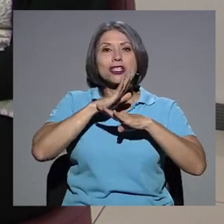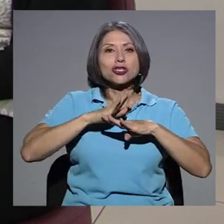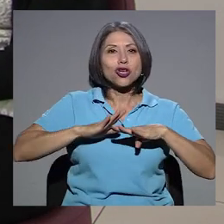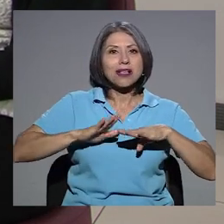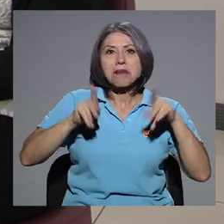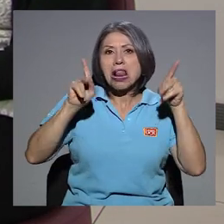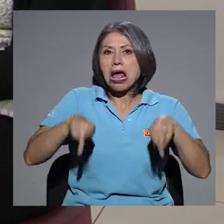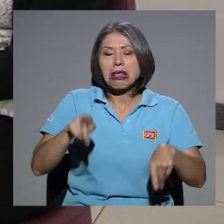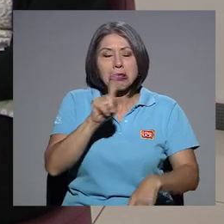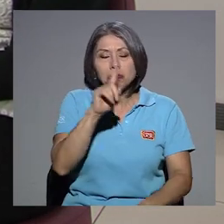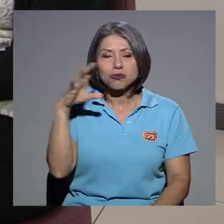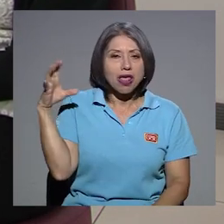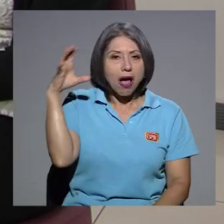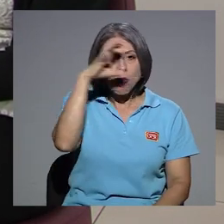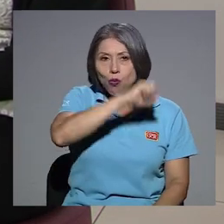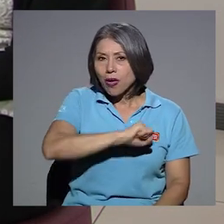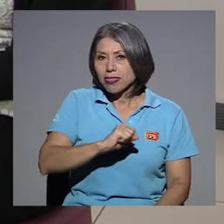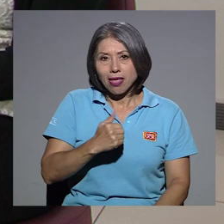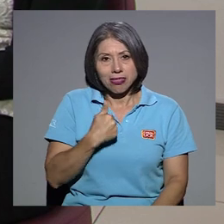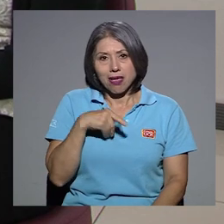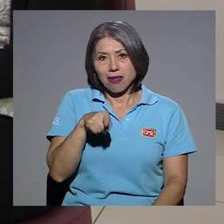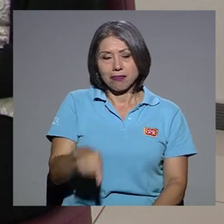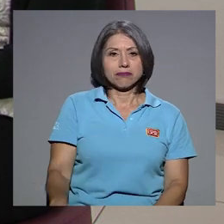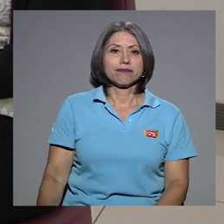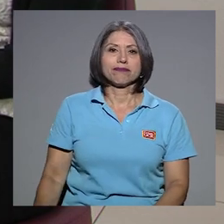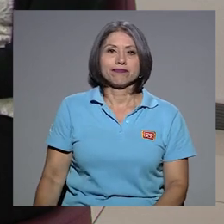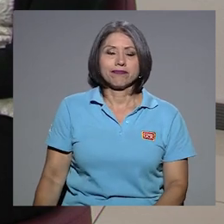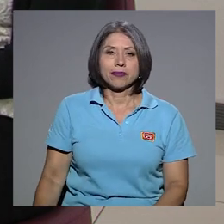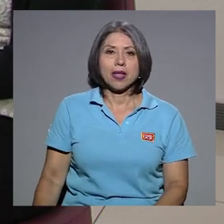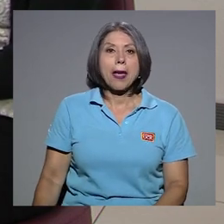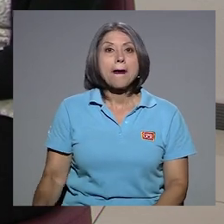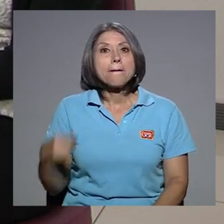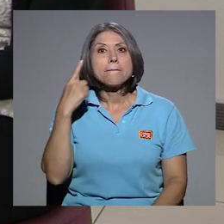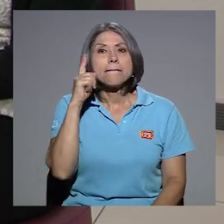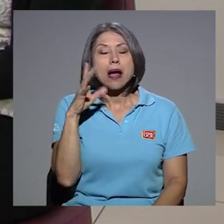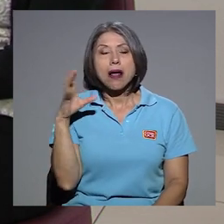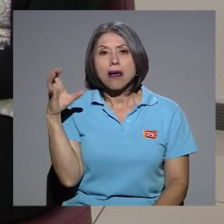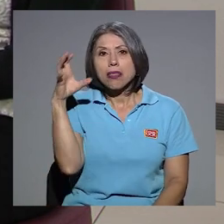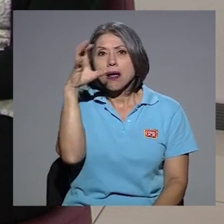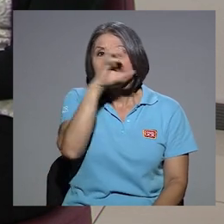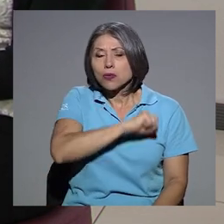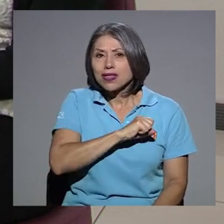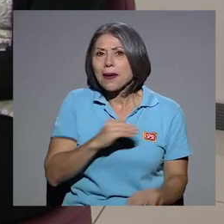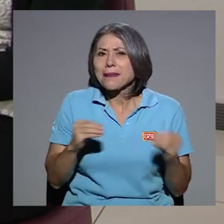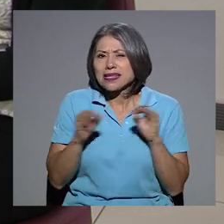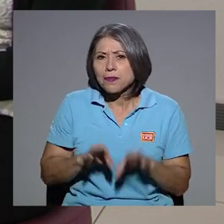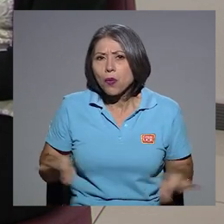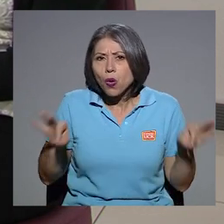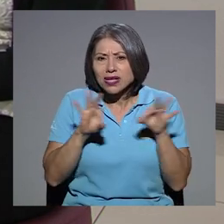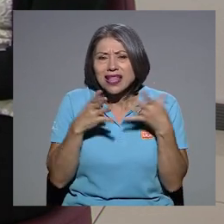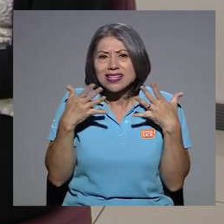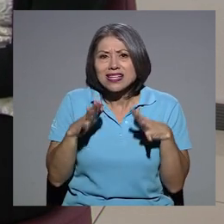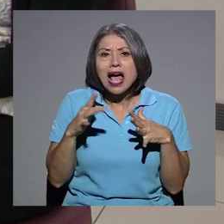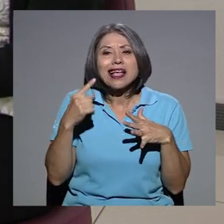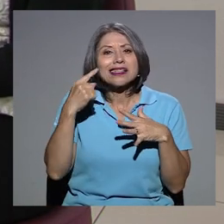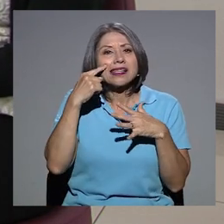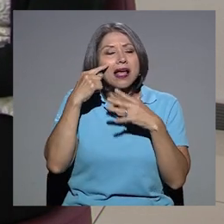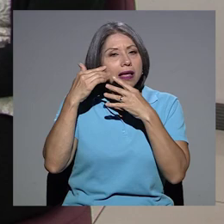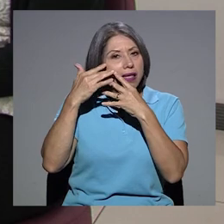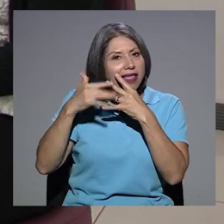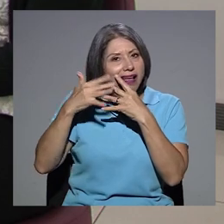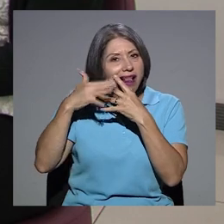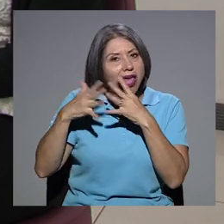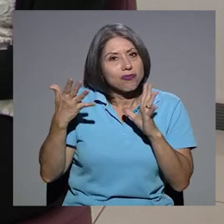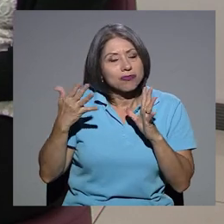gente no necesariamente se va a dar cuenta de que la tiene. El signo de alerta más importante para saber que hay una gingivitis es el sangrado en las